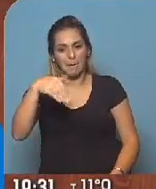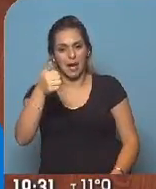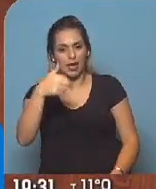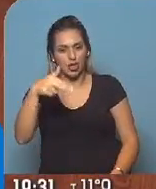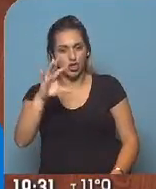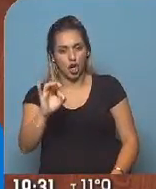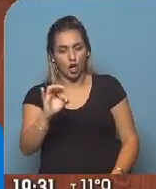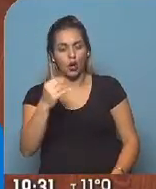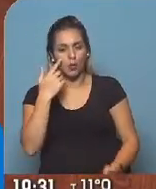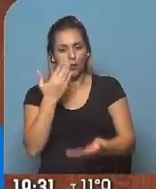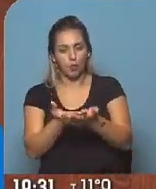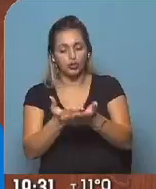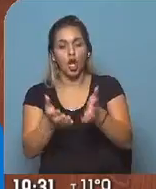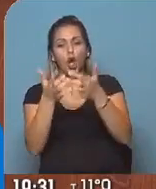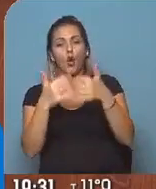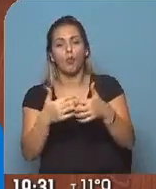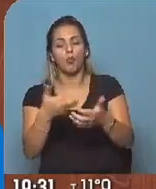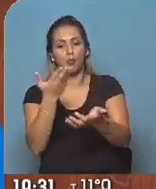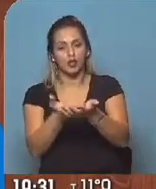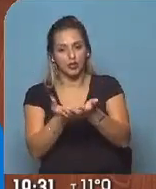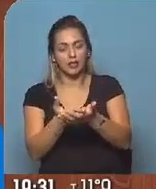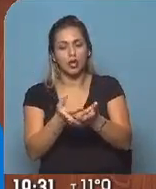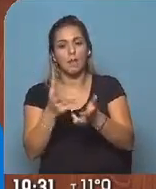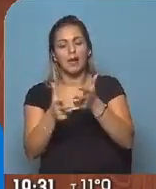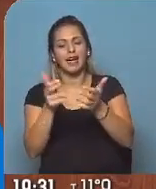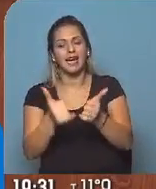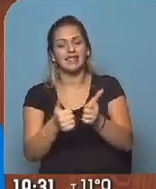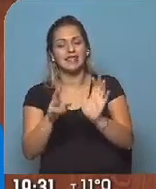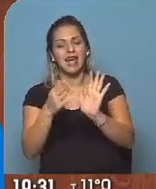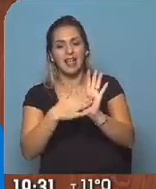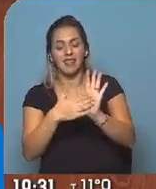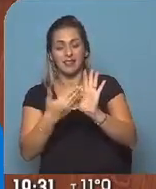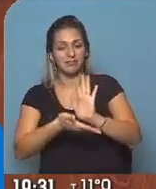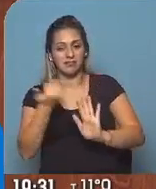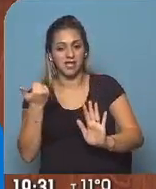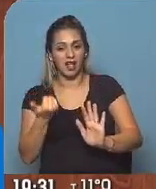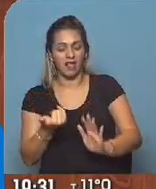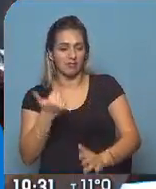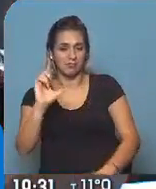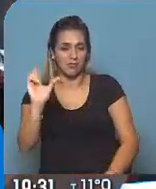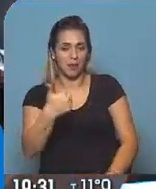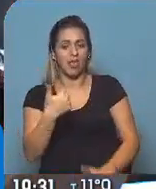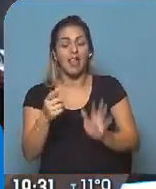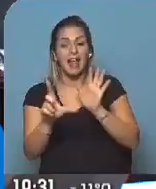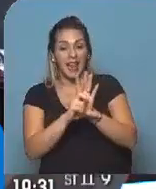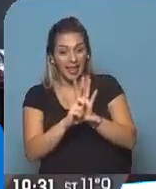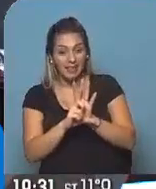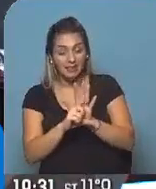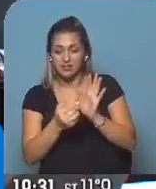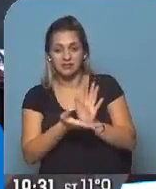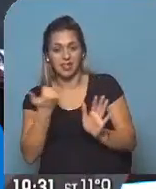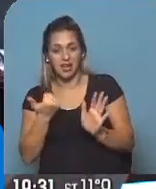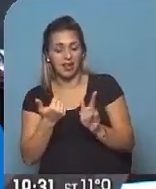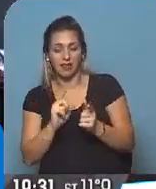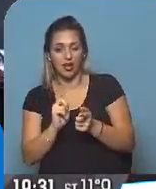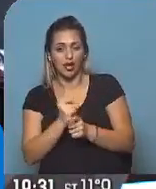ha presentado un proyecto para derogar un decreto, cosa que es absolutamente insólita. Una ley, un decreto no puede ser